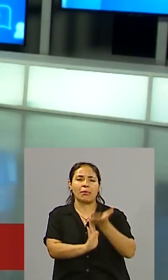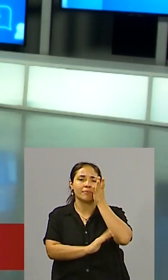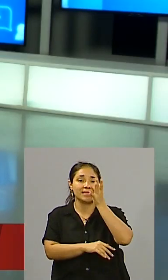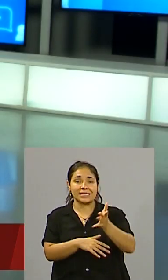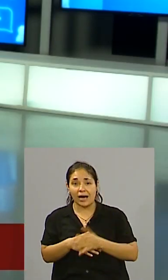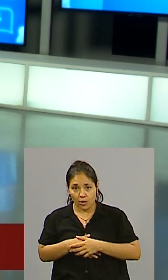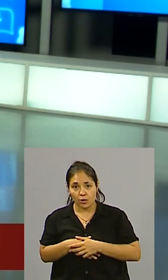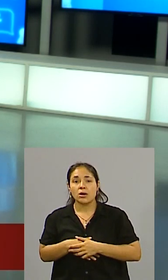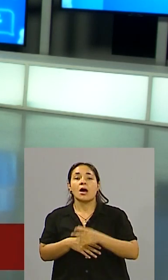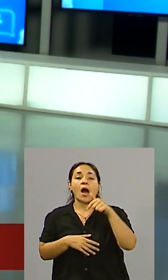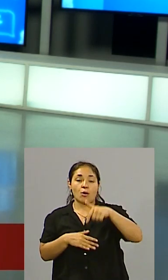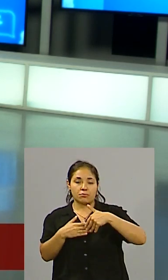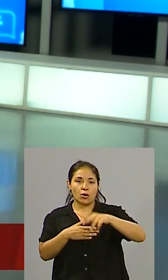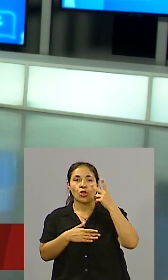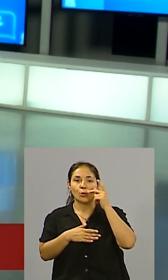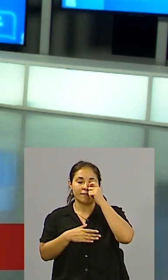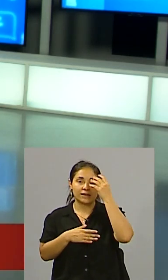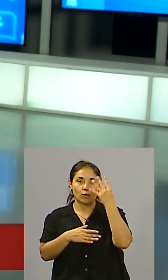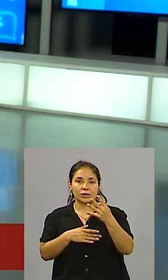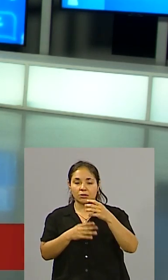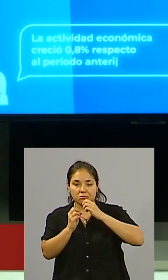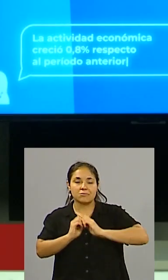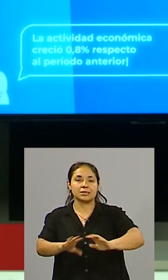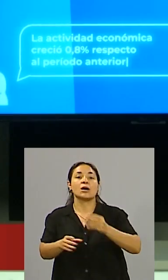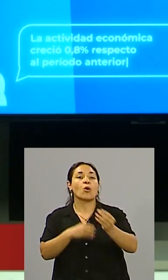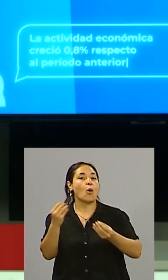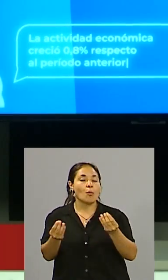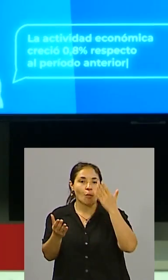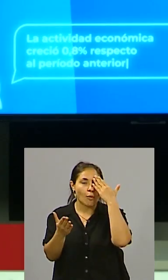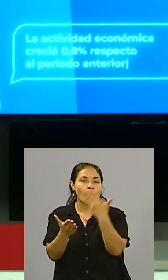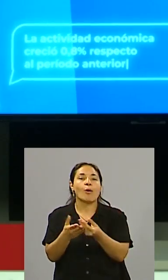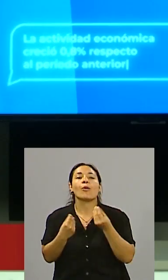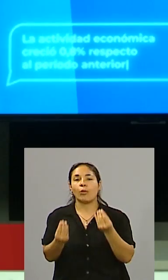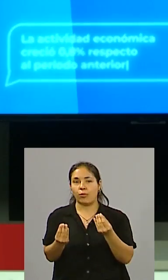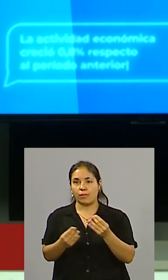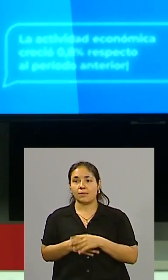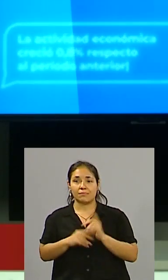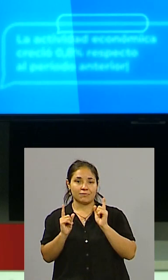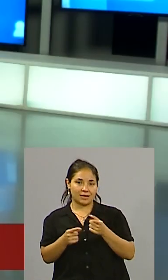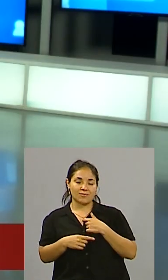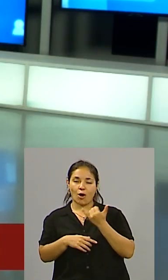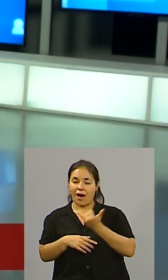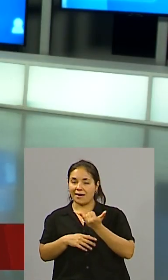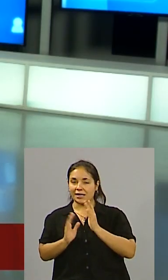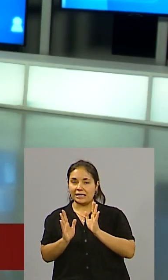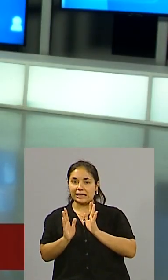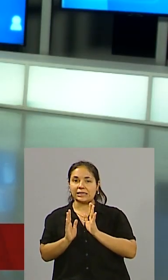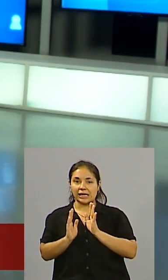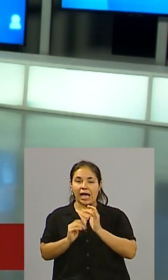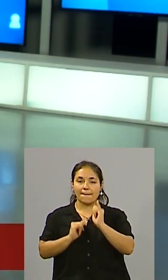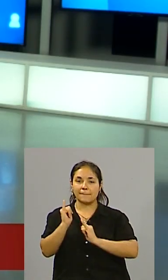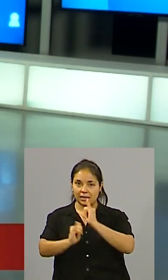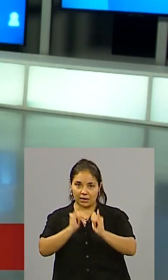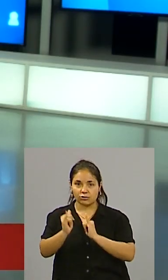este 2024 que ya está encima nuestro? Bueno, ahí también encontramos la respuesta, parte de la respuesta, en este